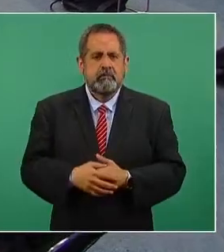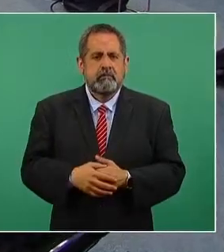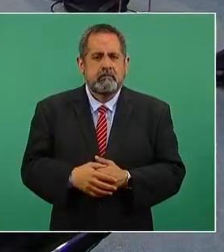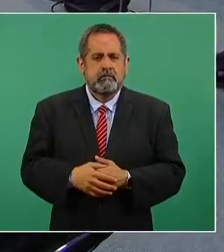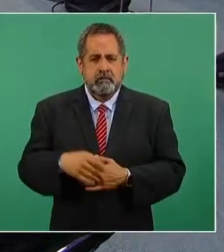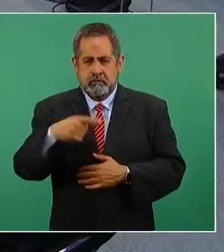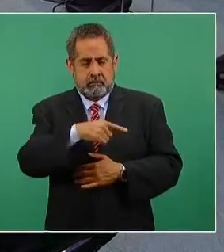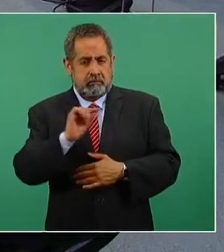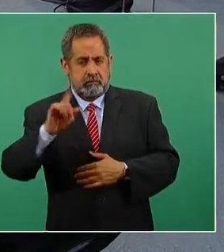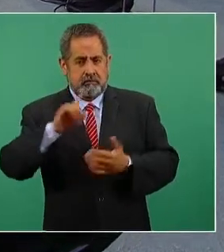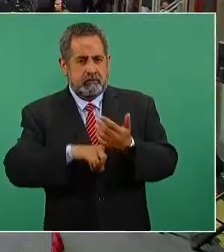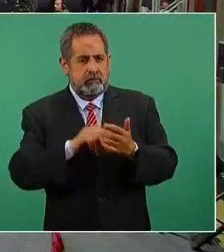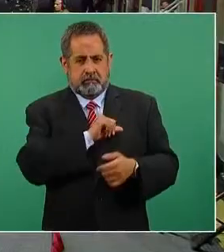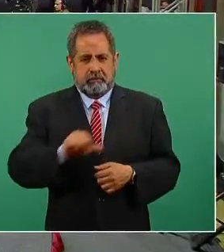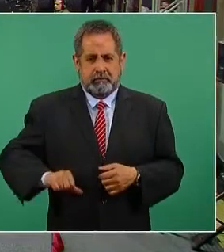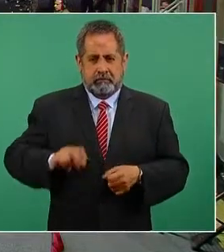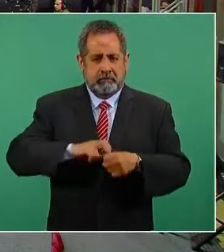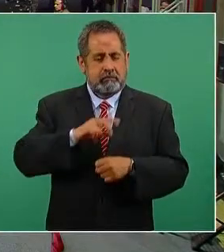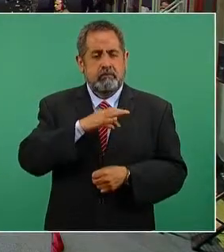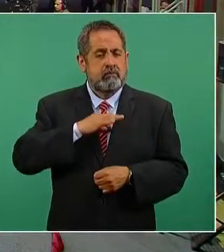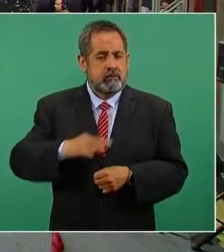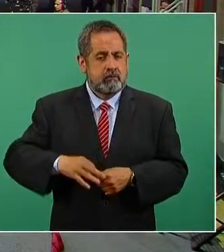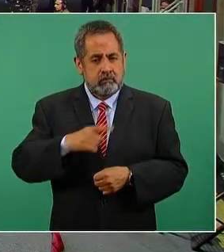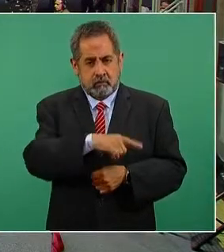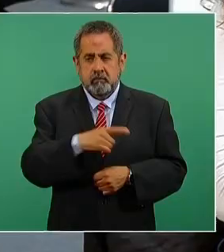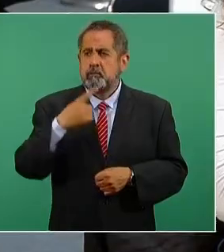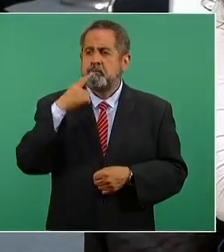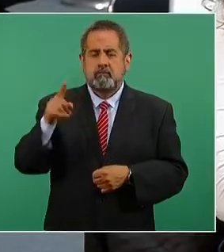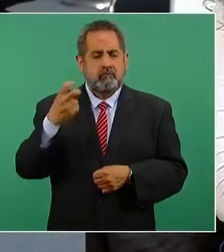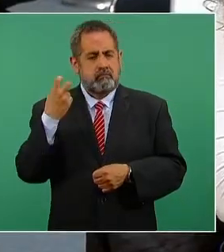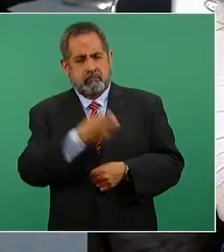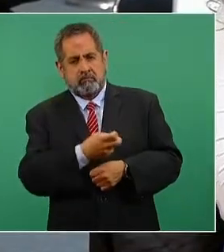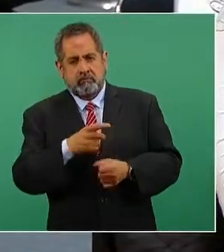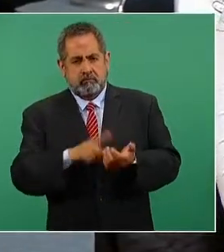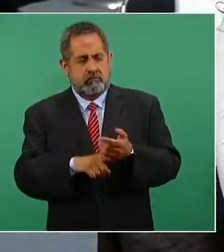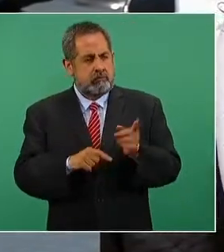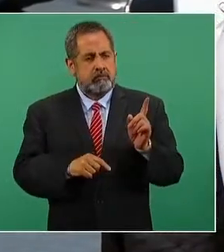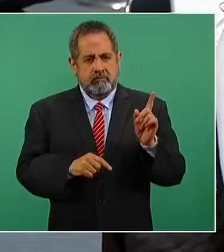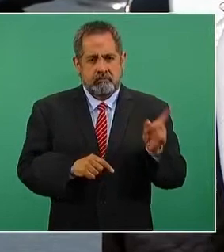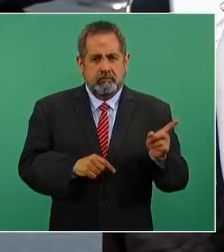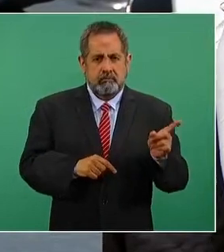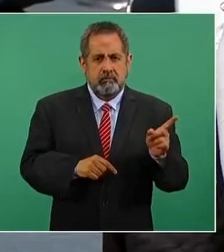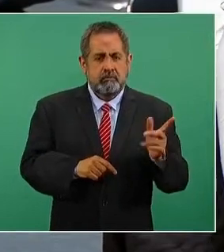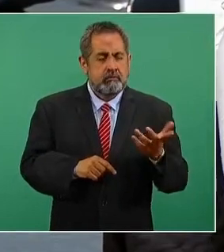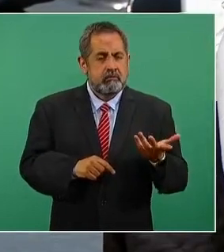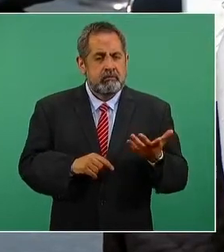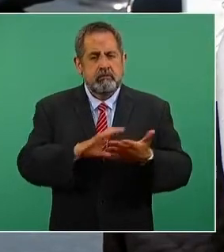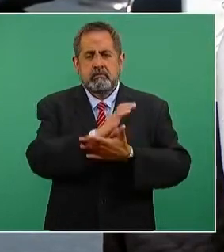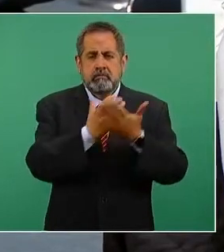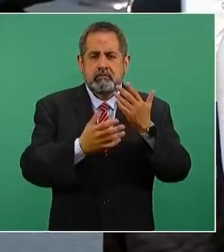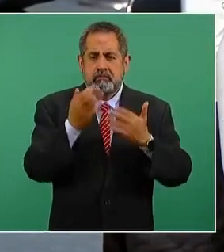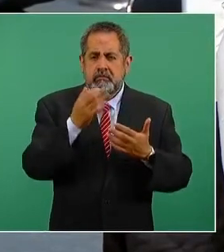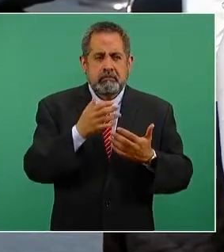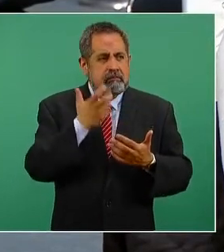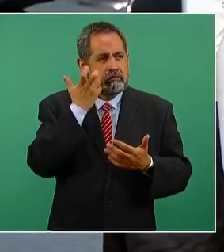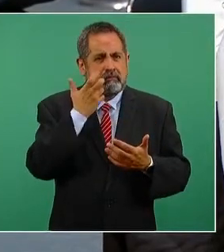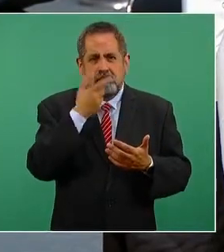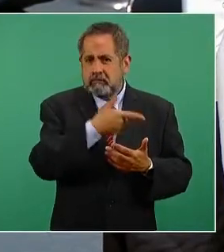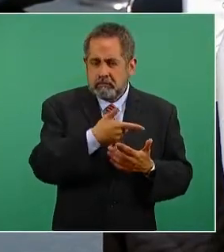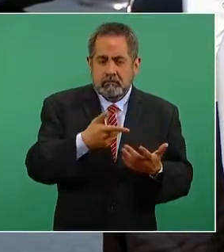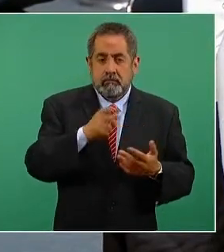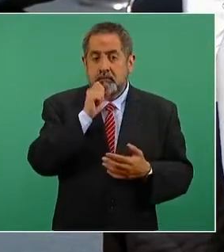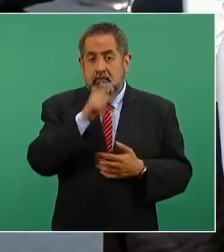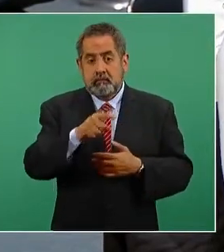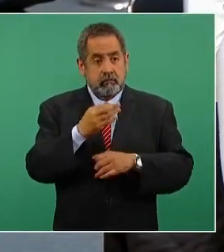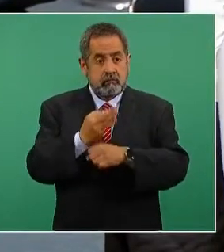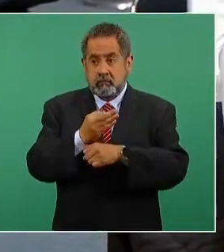este funcionario público, este alcalde de Toluca, no solamente se le acusa este tipo de celebraciones de contratos, sino que también en